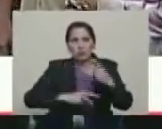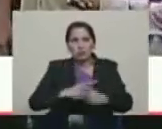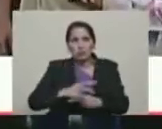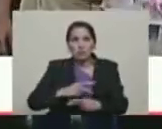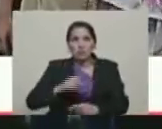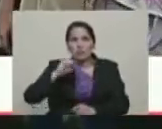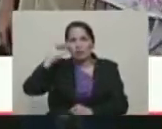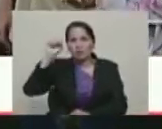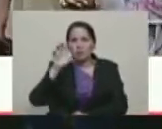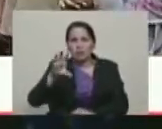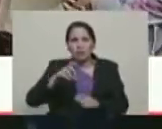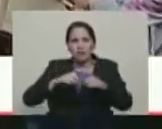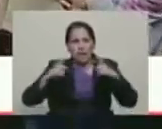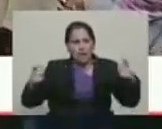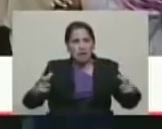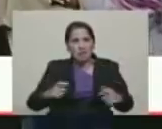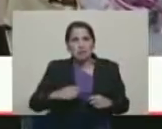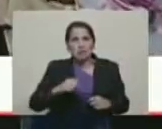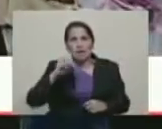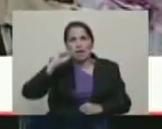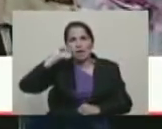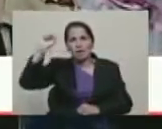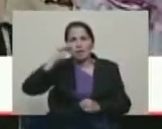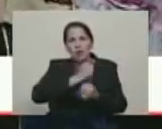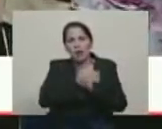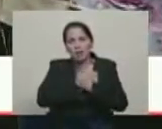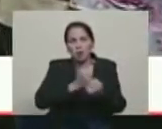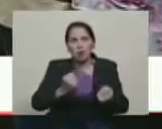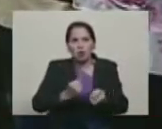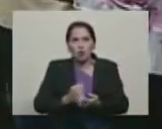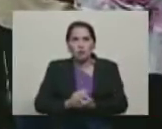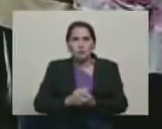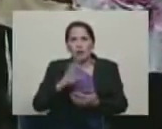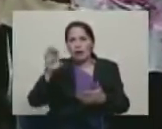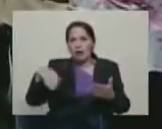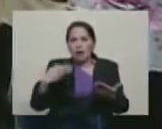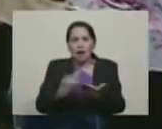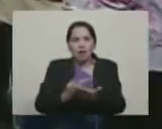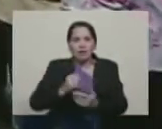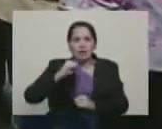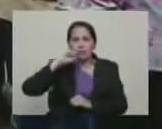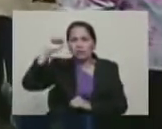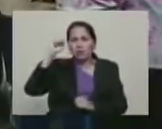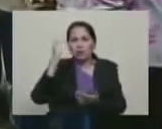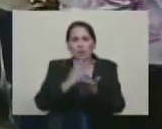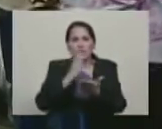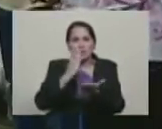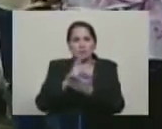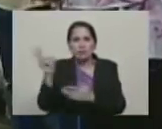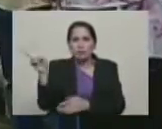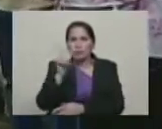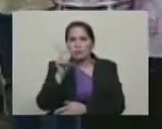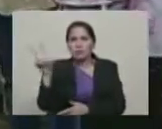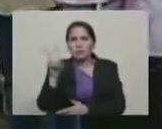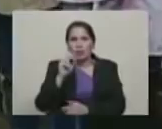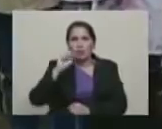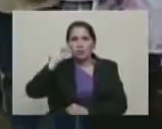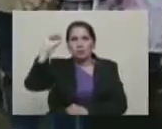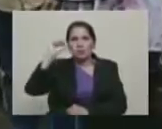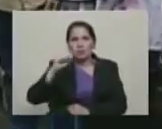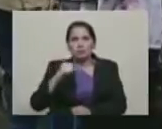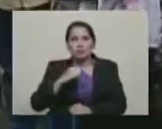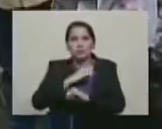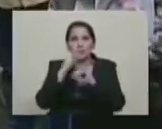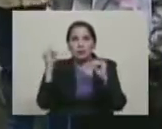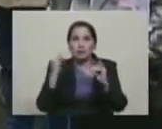grande! ¡Que viva el amor recrecido! ¡Hasta la victoria siempre, Venezuela!